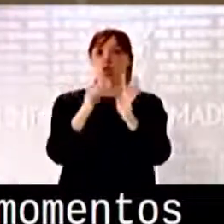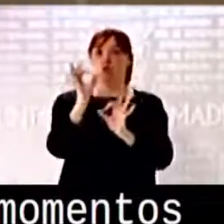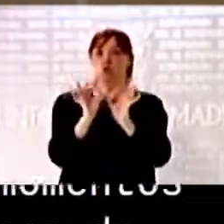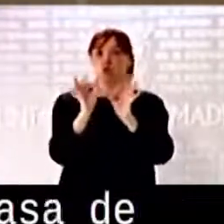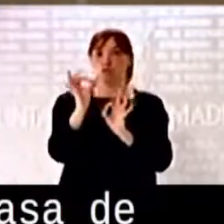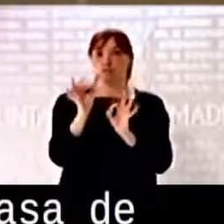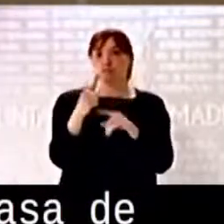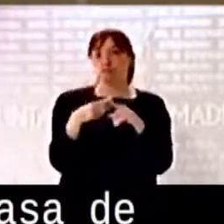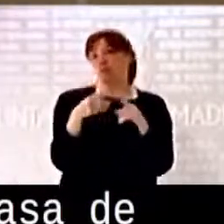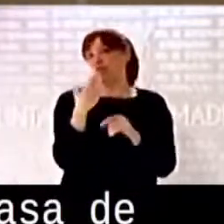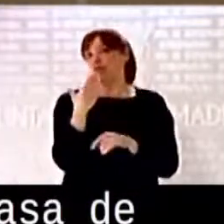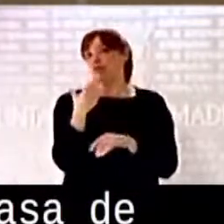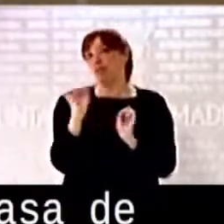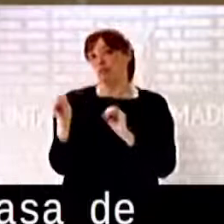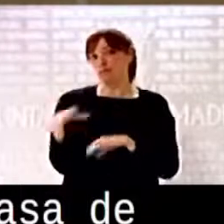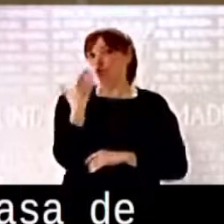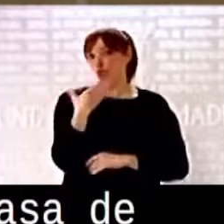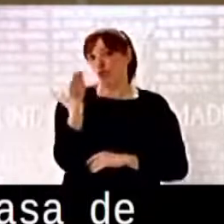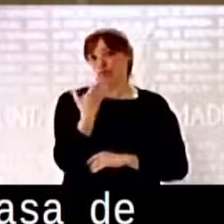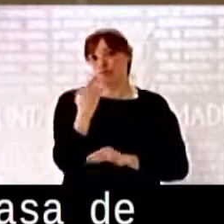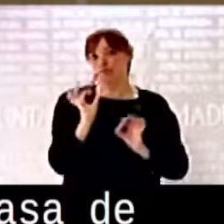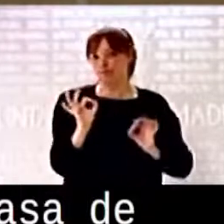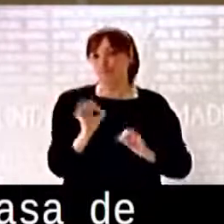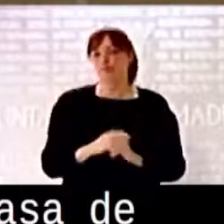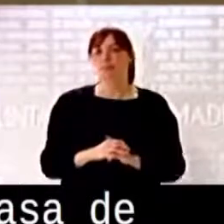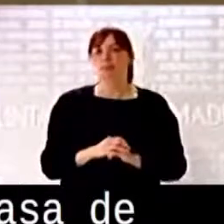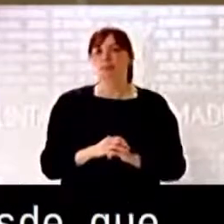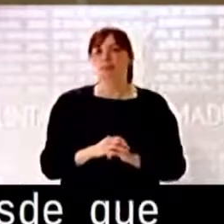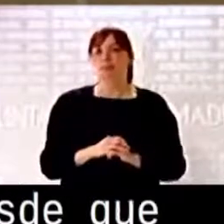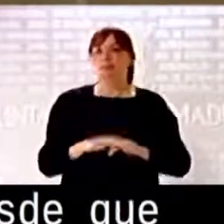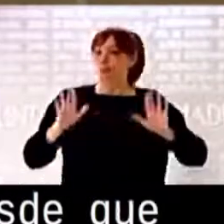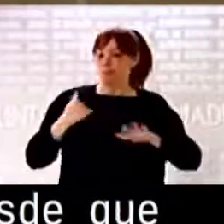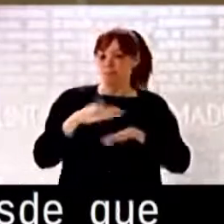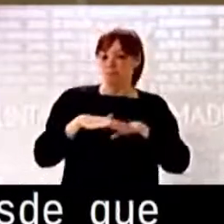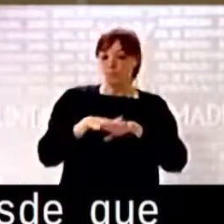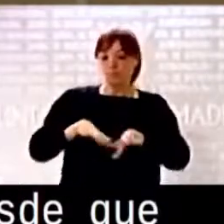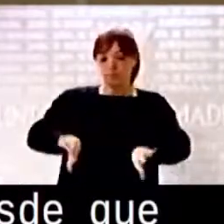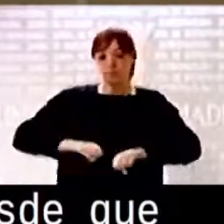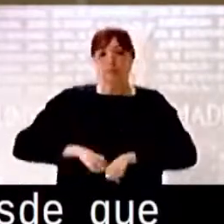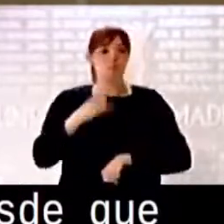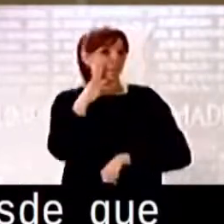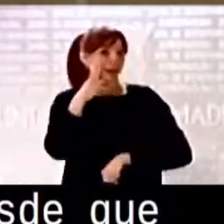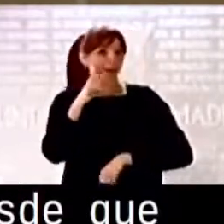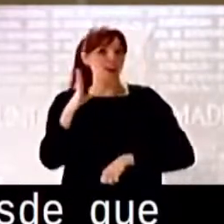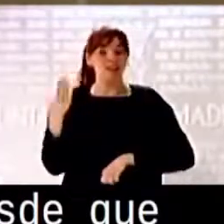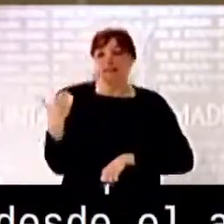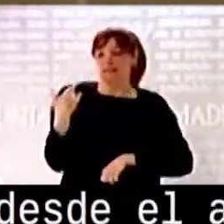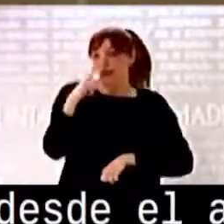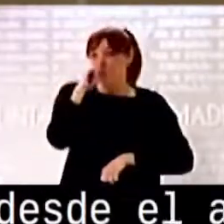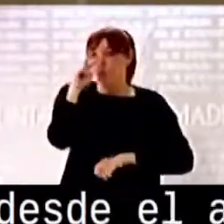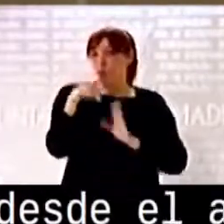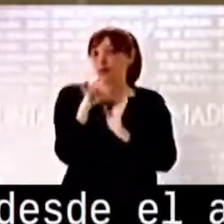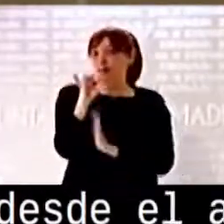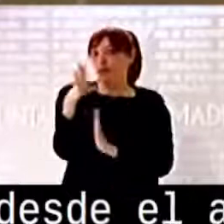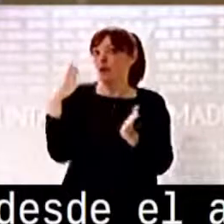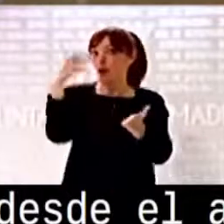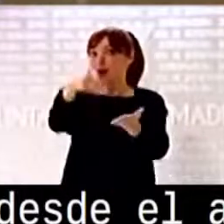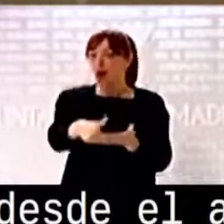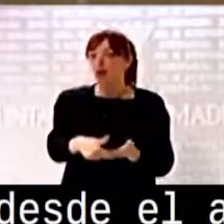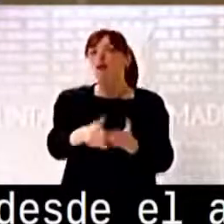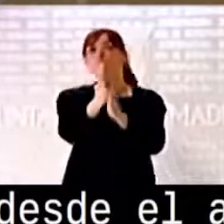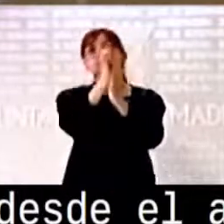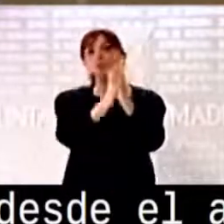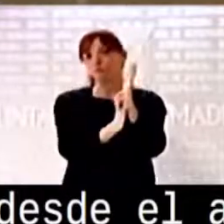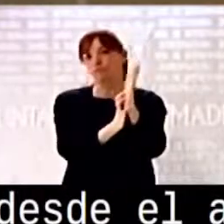tasa de abandono escolar, pero como digo, desde que gobierna Guillermo Fernández Vara, desde el año 2015,